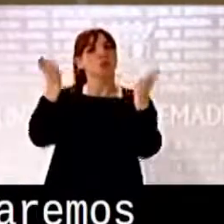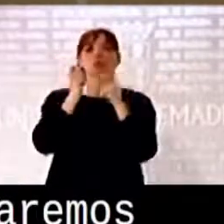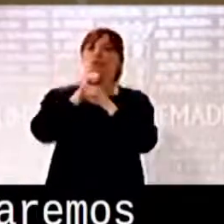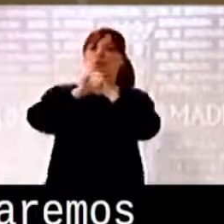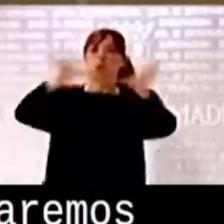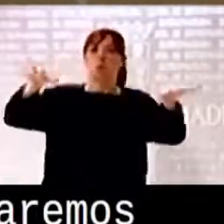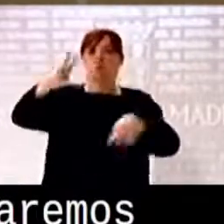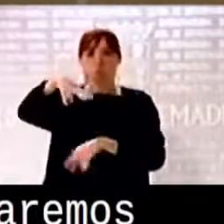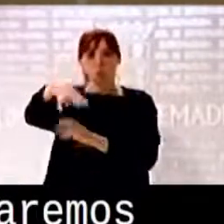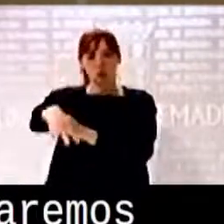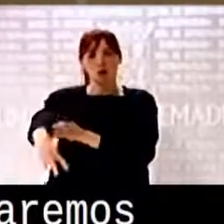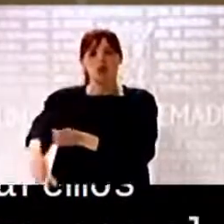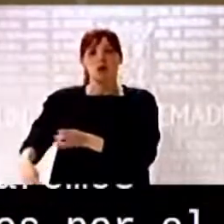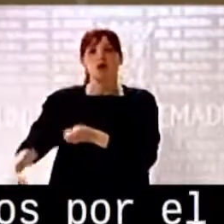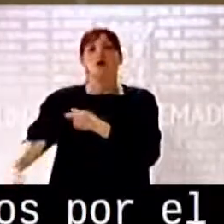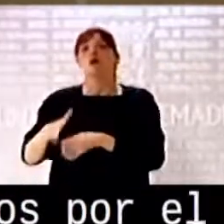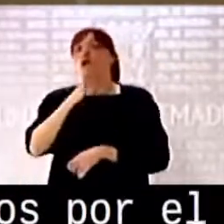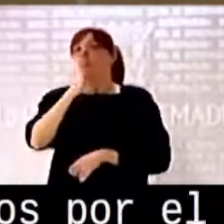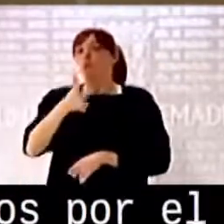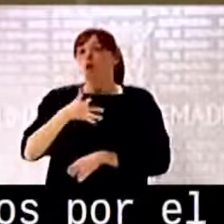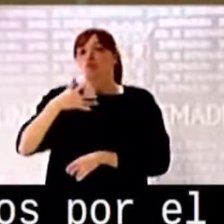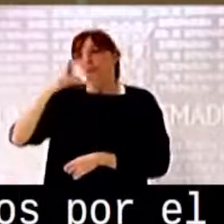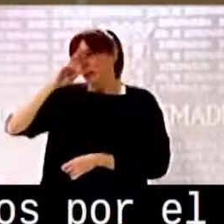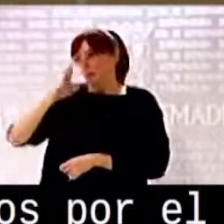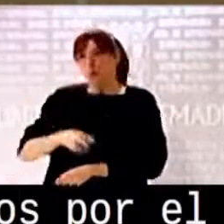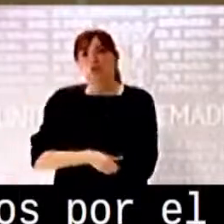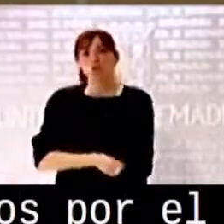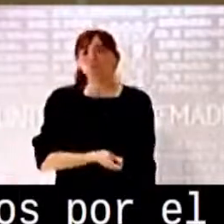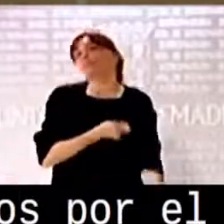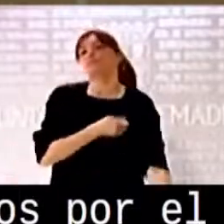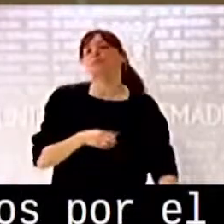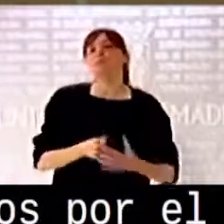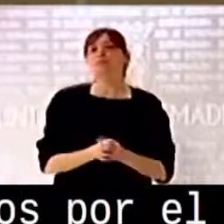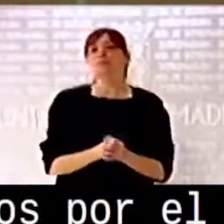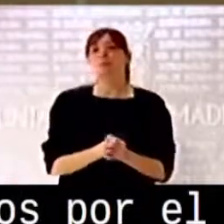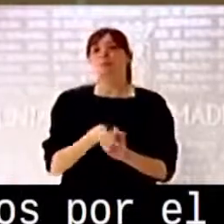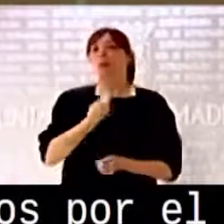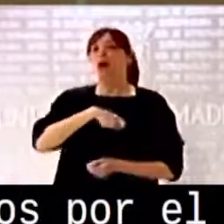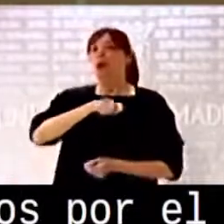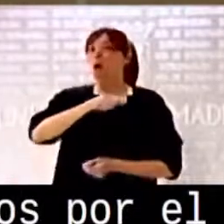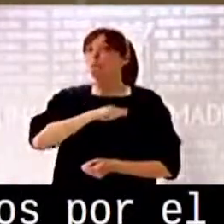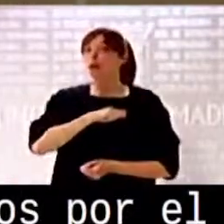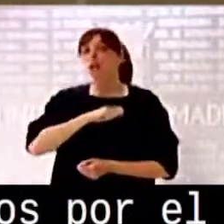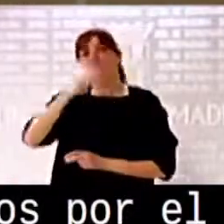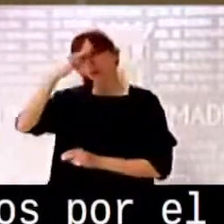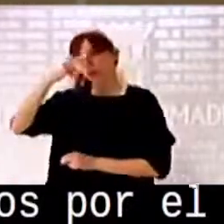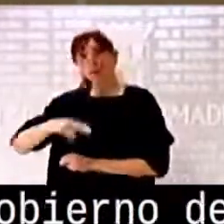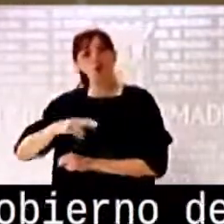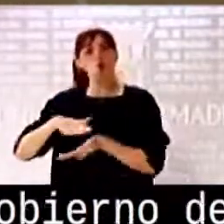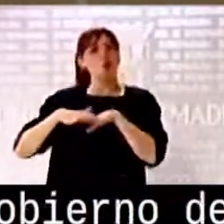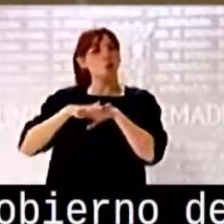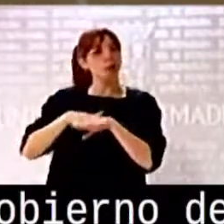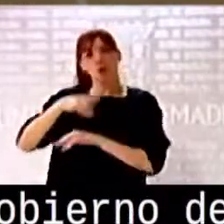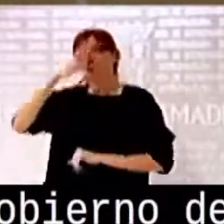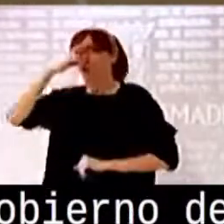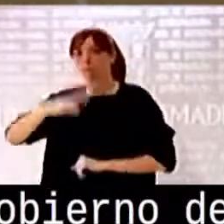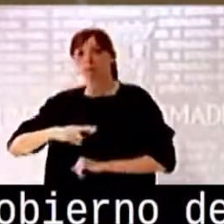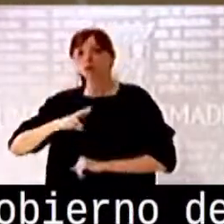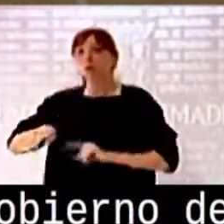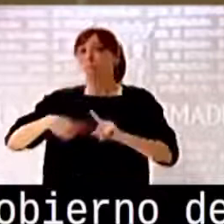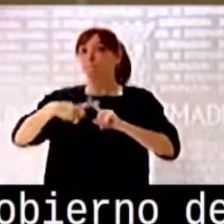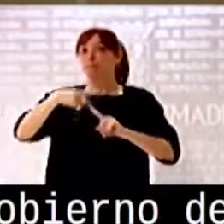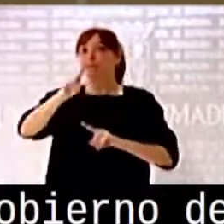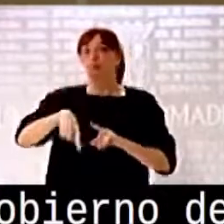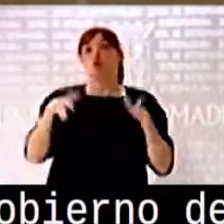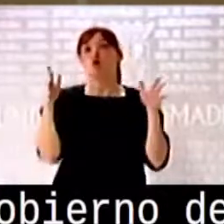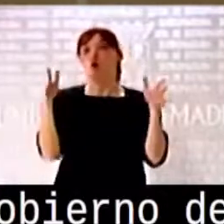bombos y platillos por el respeto que nos merece España, el Gobierno de España y